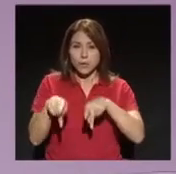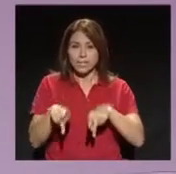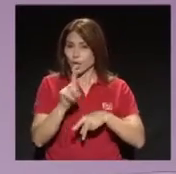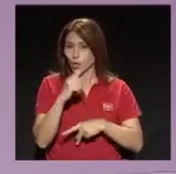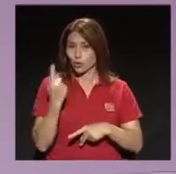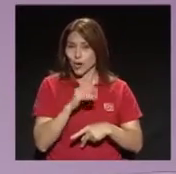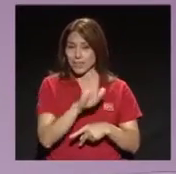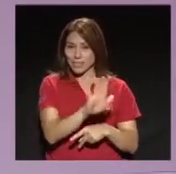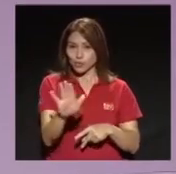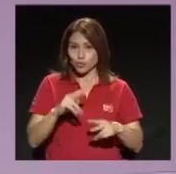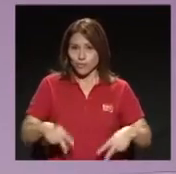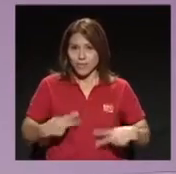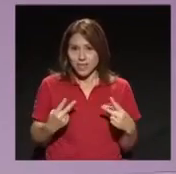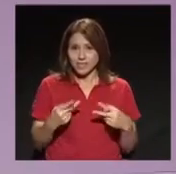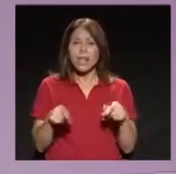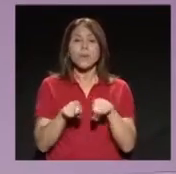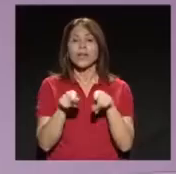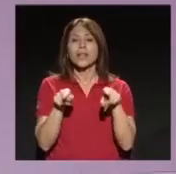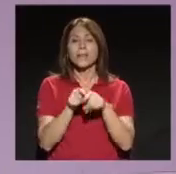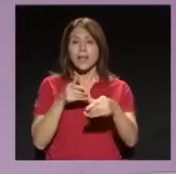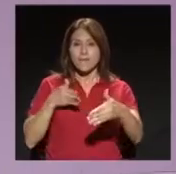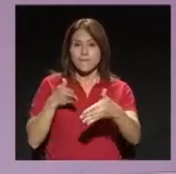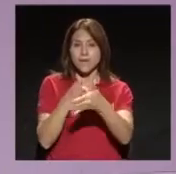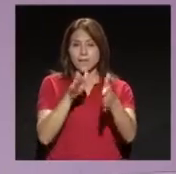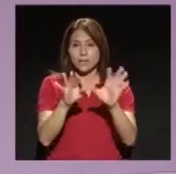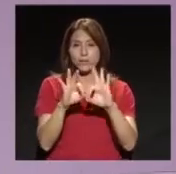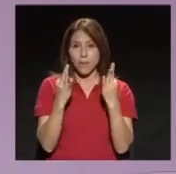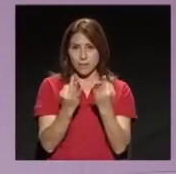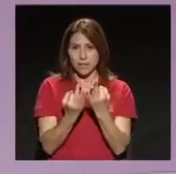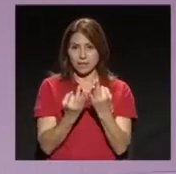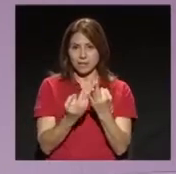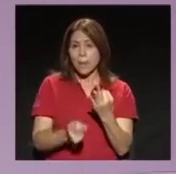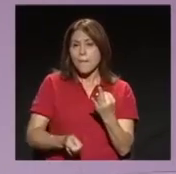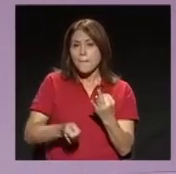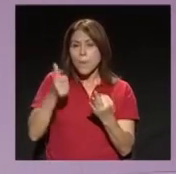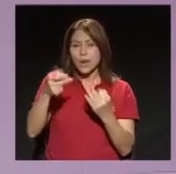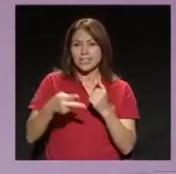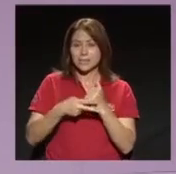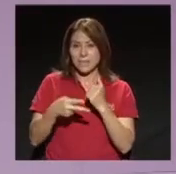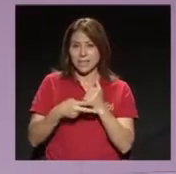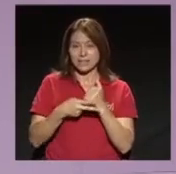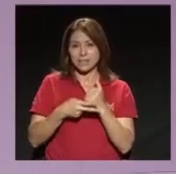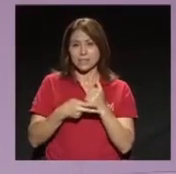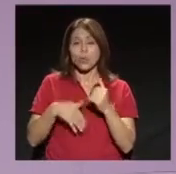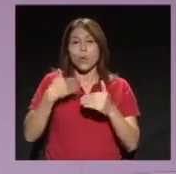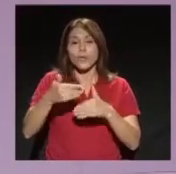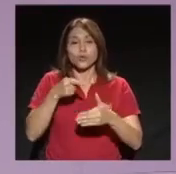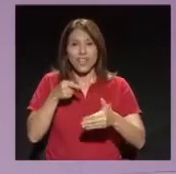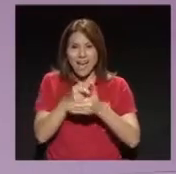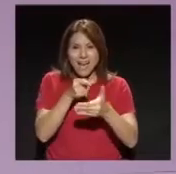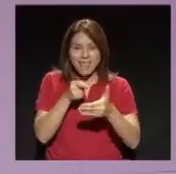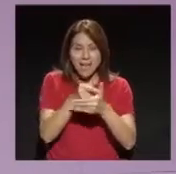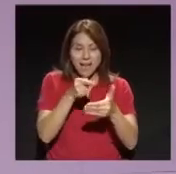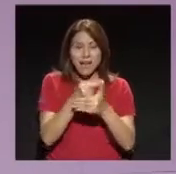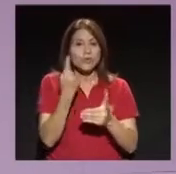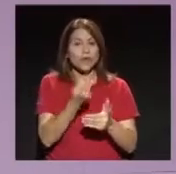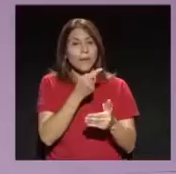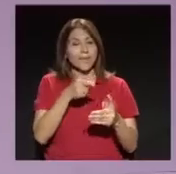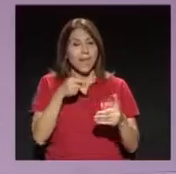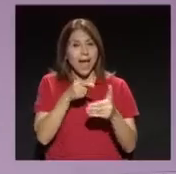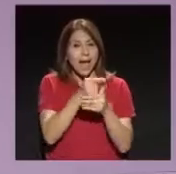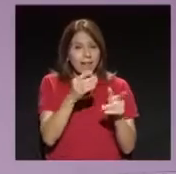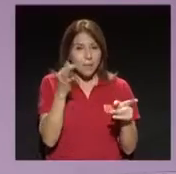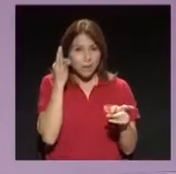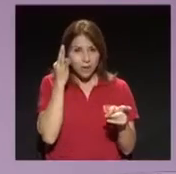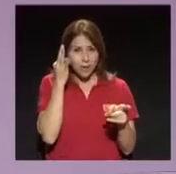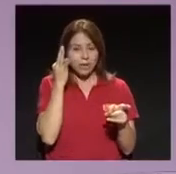vidas, ¿verdad? Porque también afecta a sus familiares. Muy pocas veces los ataques son a su argumentación, sino más